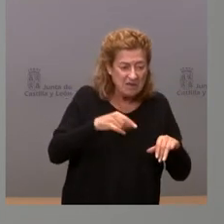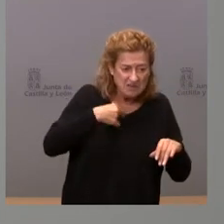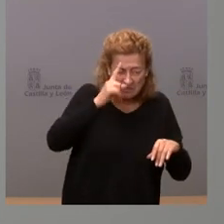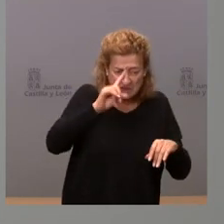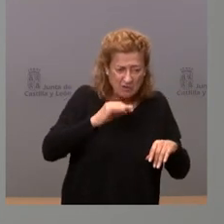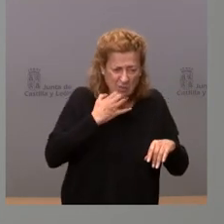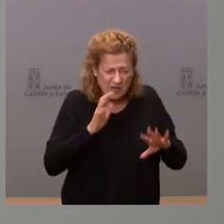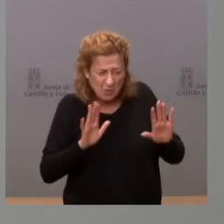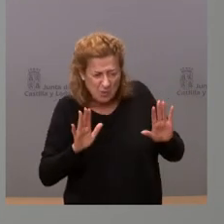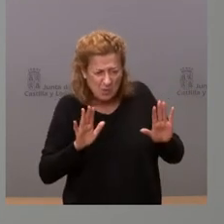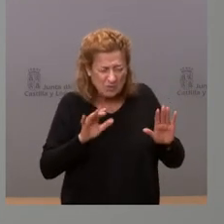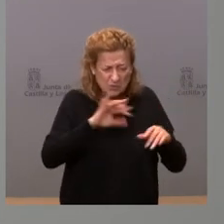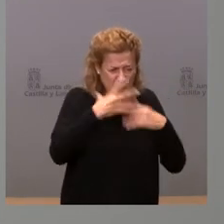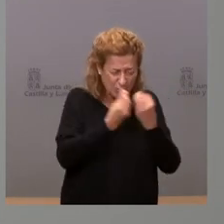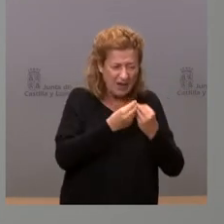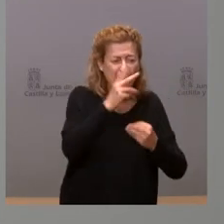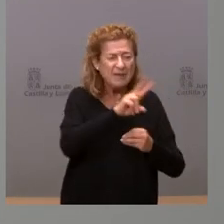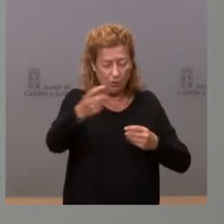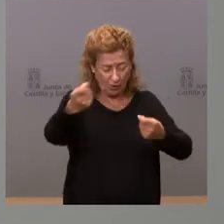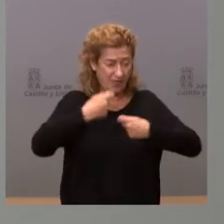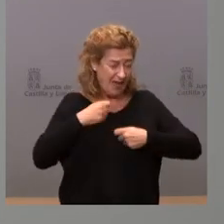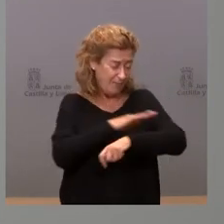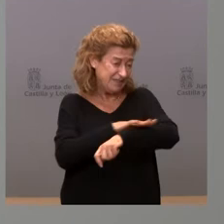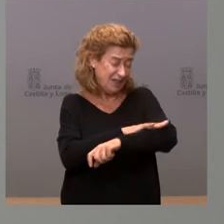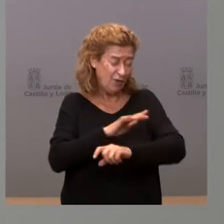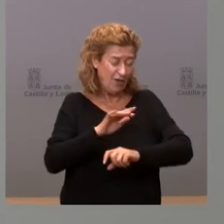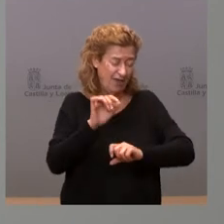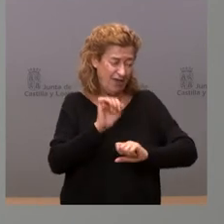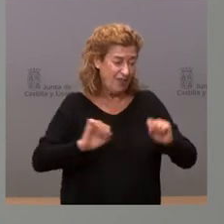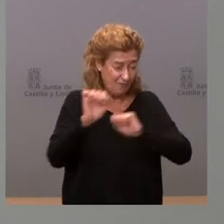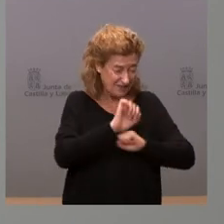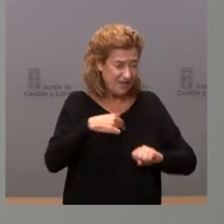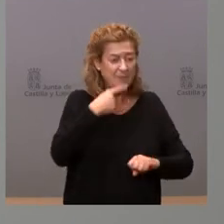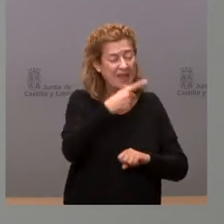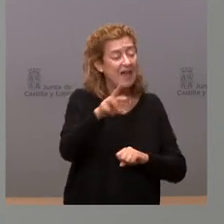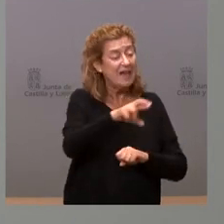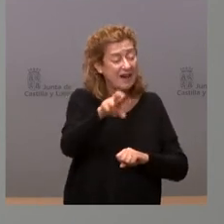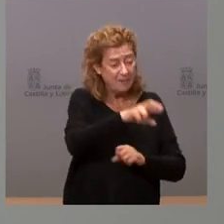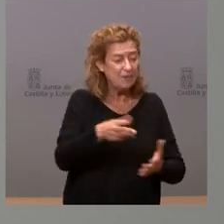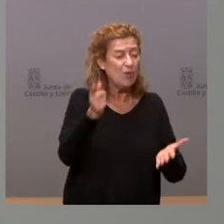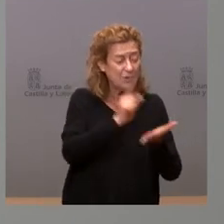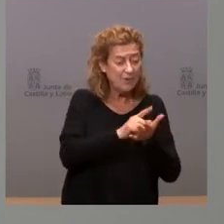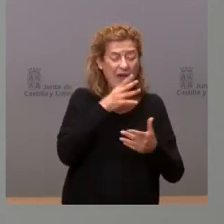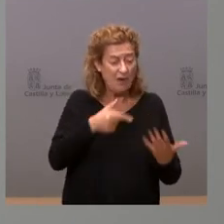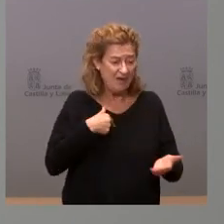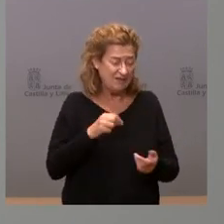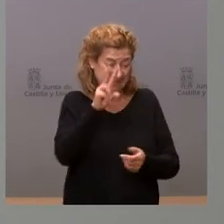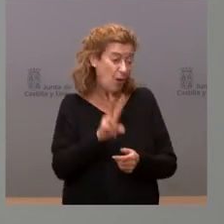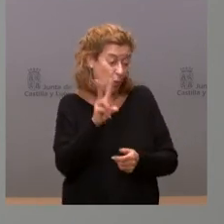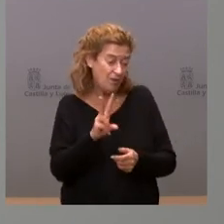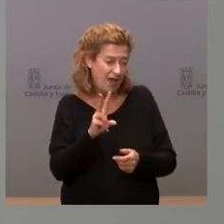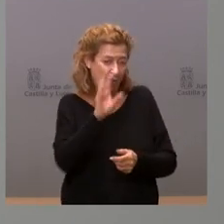22 unidades que nos ha concedido el ministerio de defensa y que vuelva a repetir somos la segunda comunidad autónoma que más